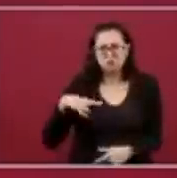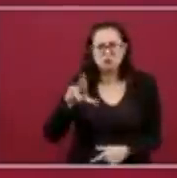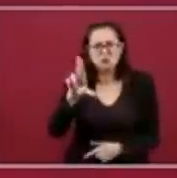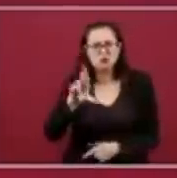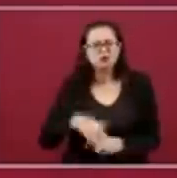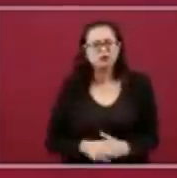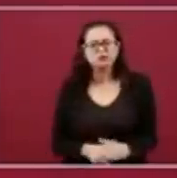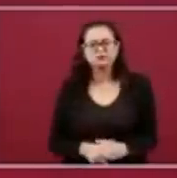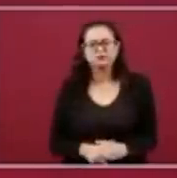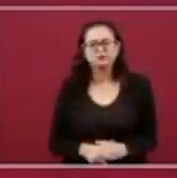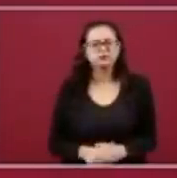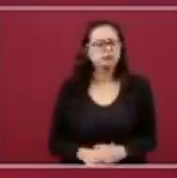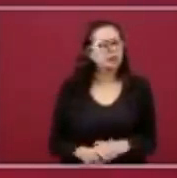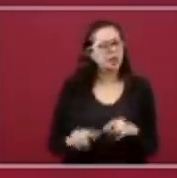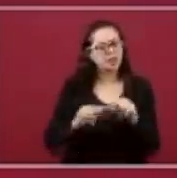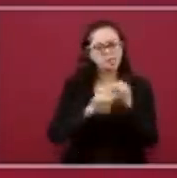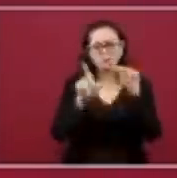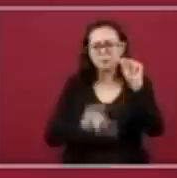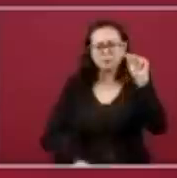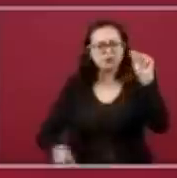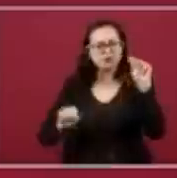México siempre